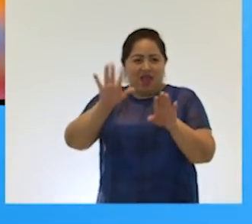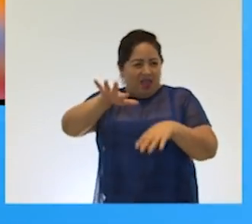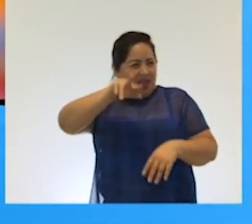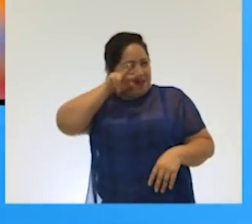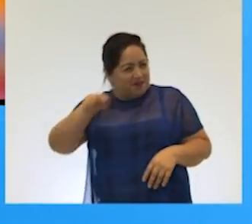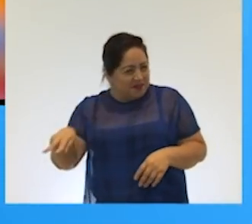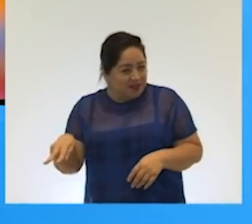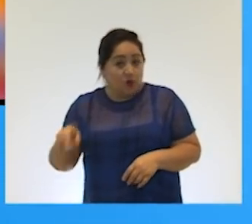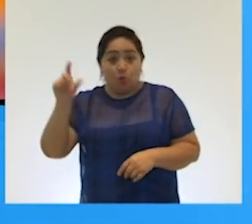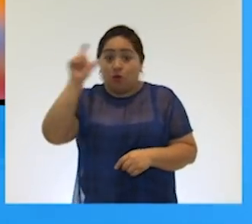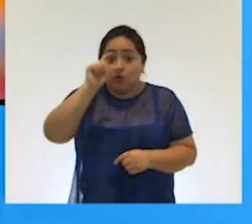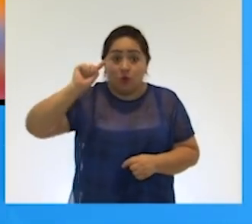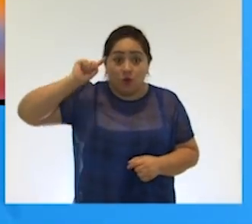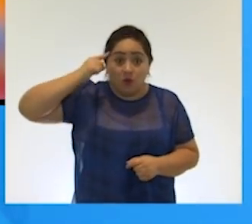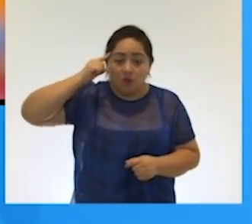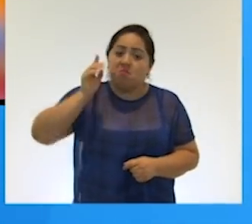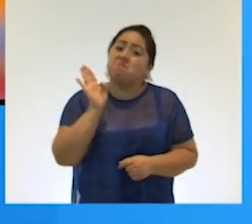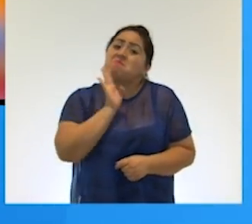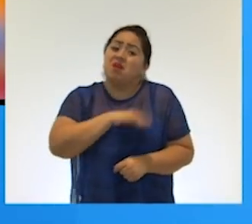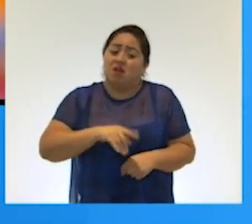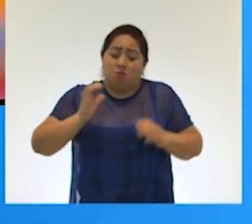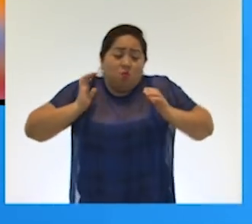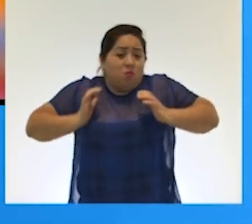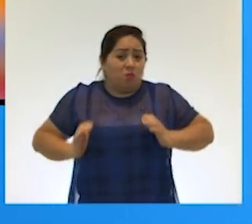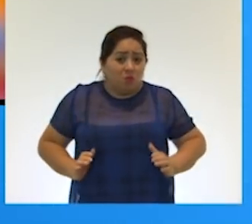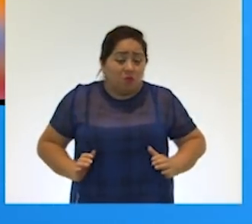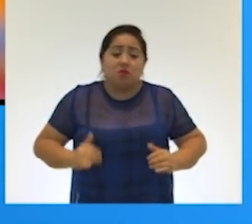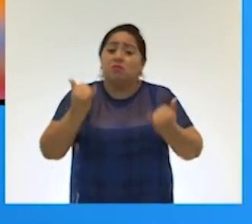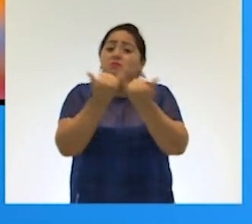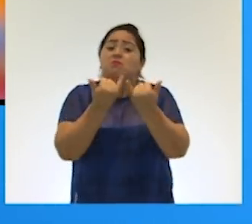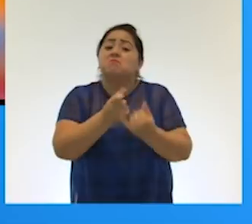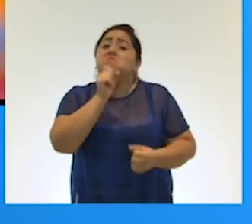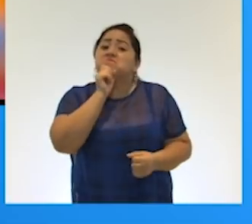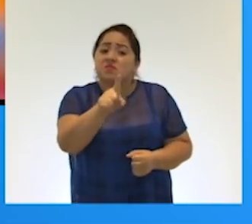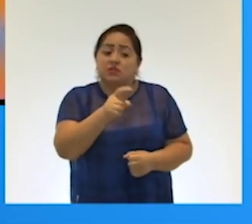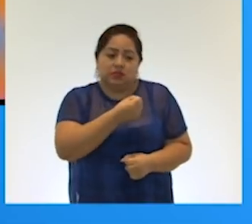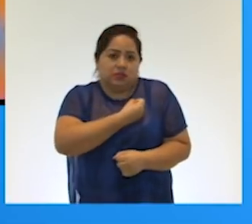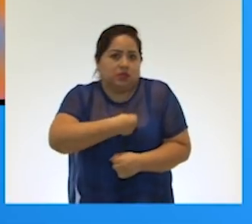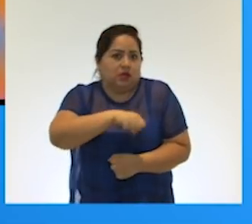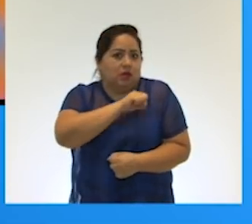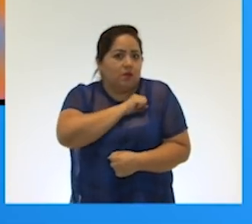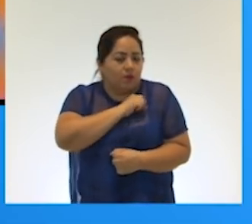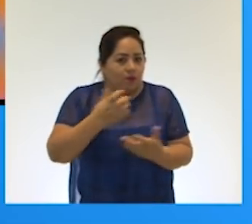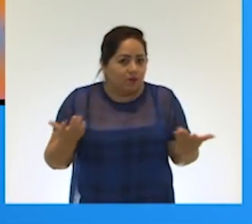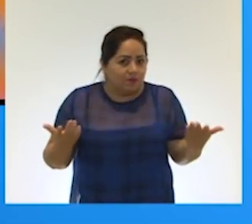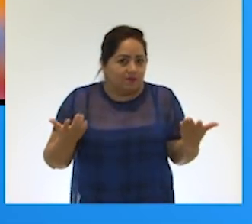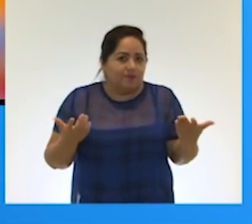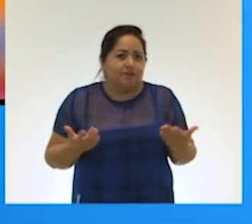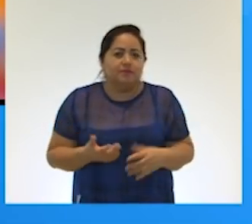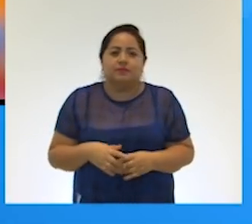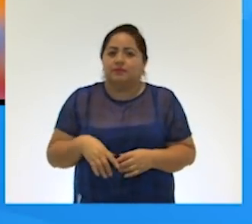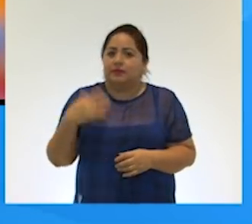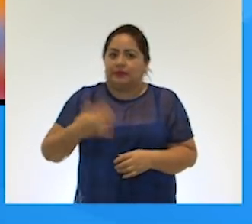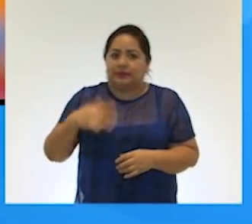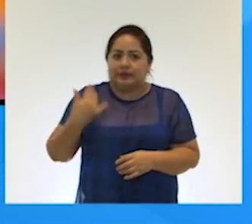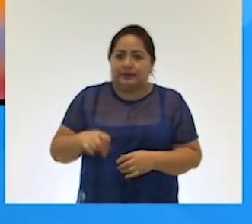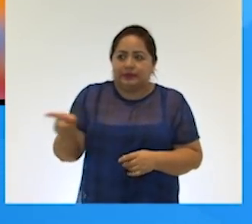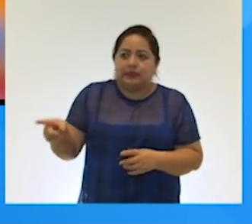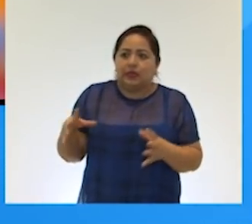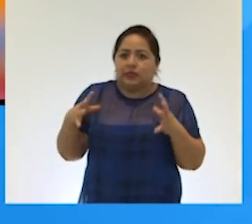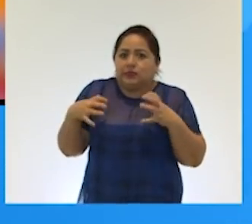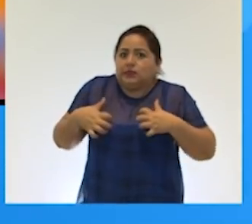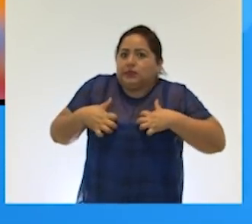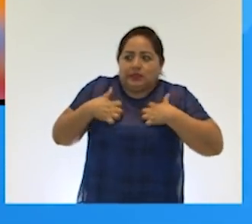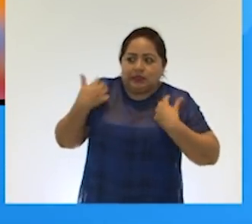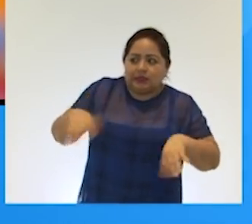ver, enojarnos es malo para nuestro cuerpo, incluso para nuestra salud. ¡Ay! Casi se nos queda trabado, Staff,